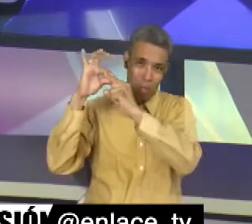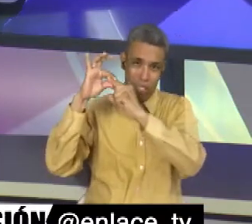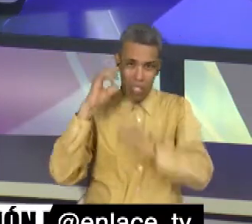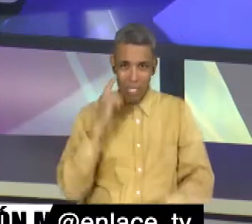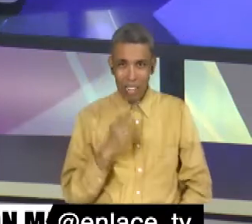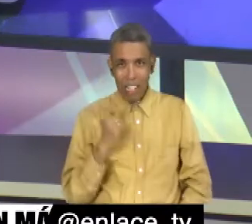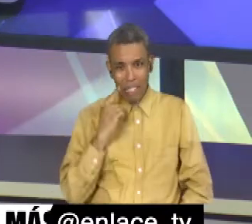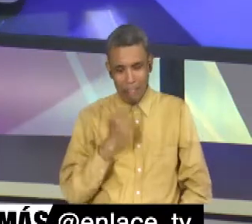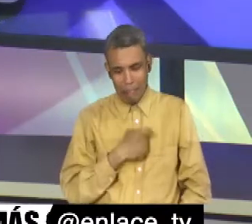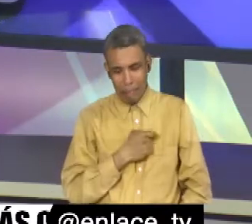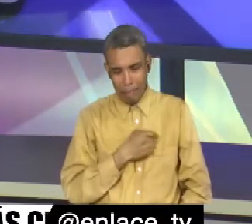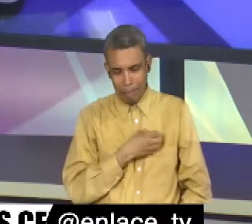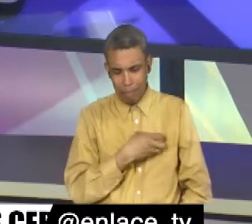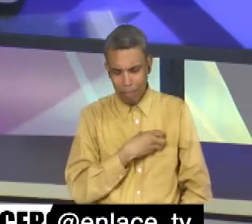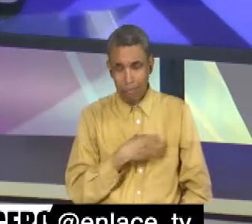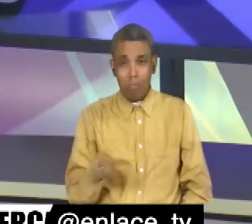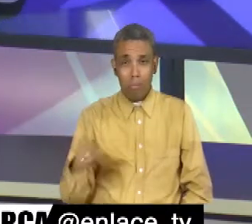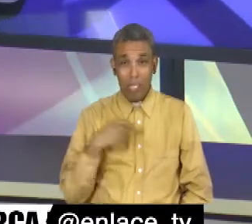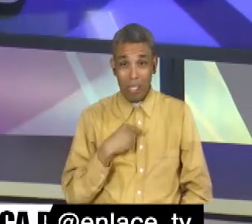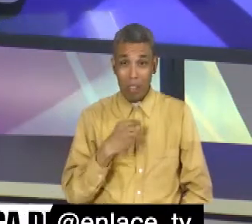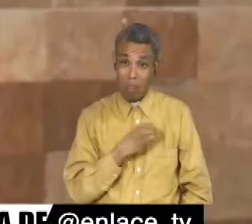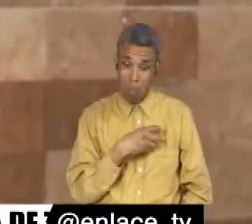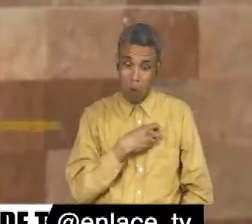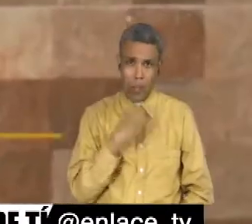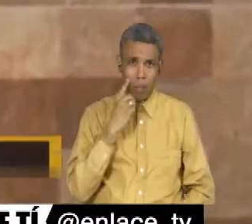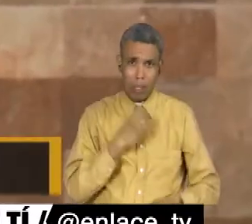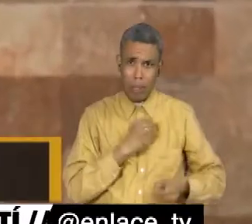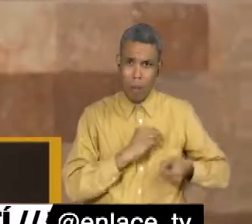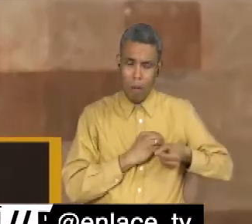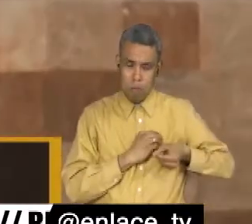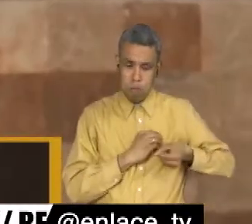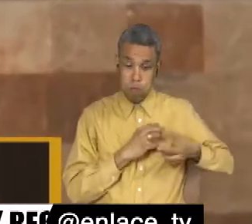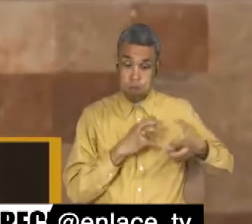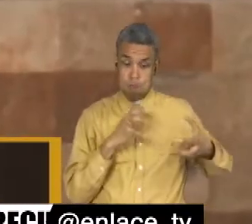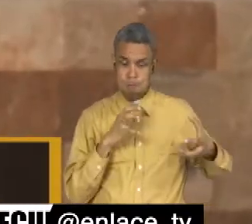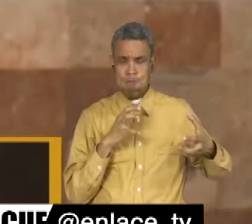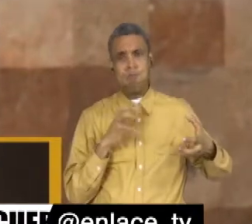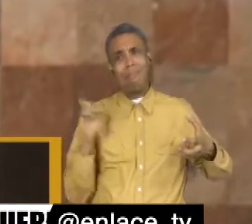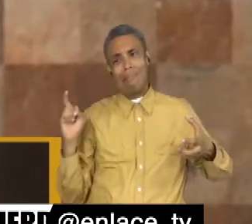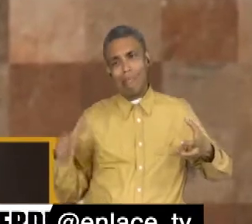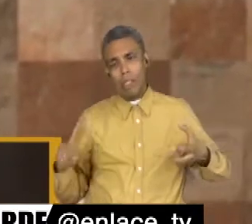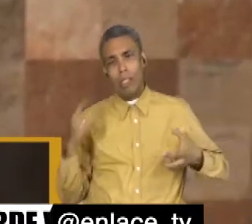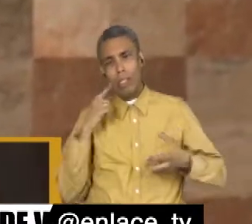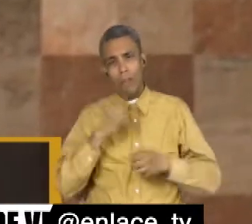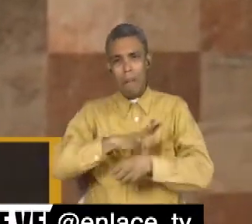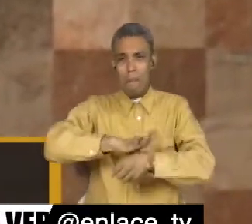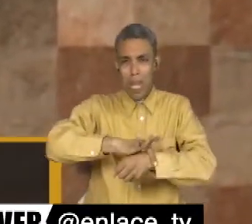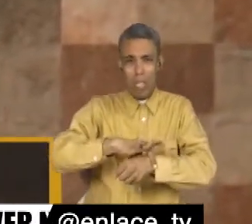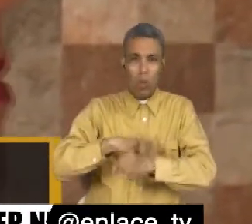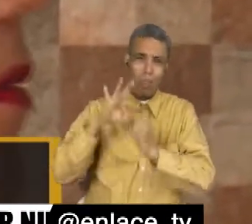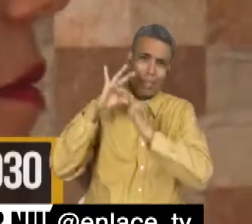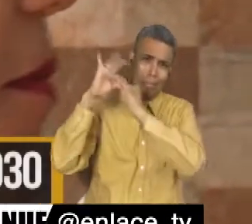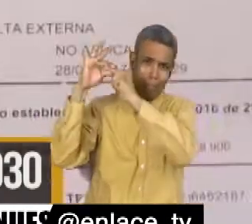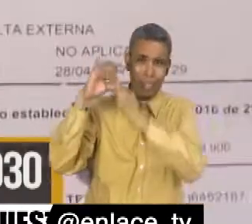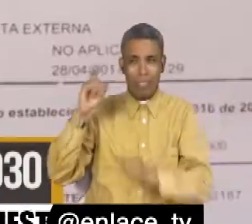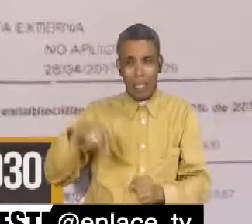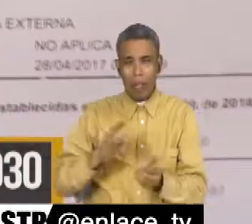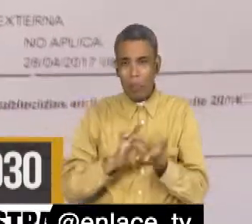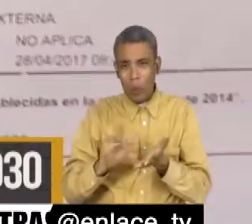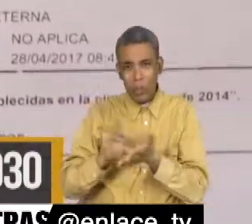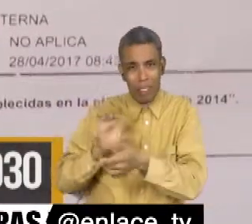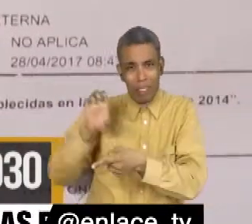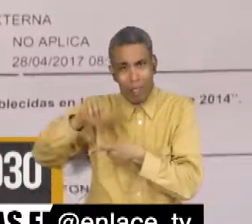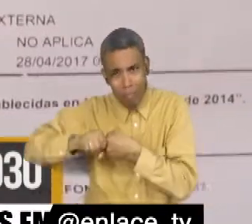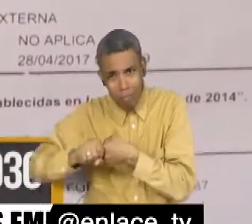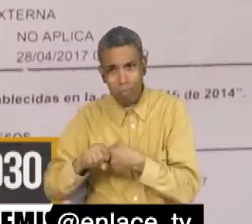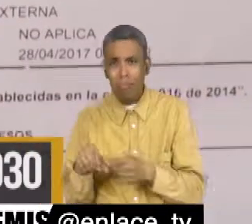pequeño, tiene el corazón muy grande. Esta mujer es Alejandra Andrade. Ella busca desesperadamente una ayuda para poder llevar